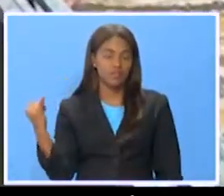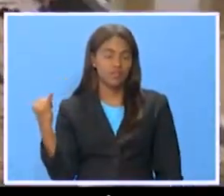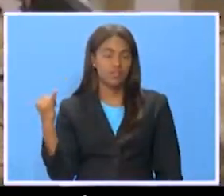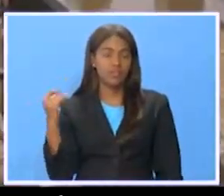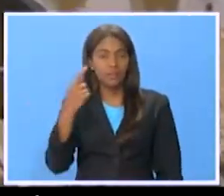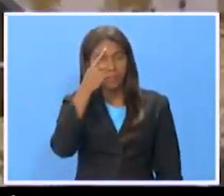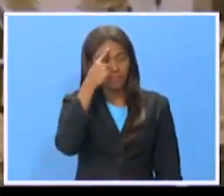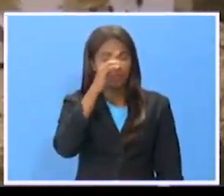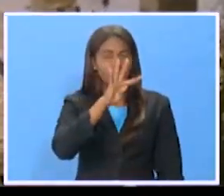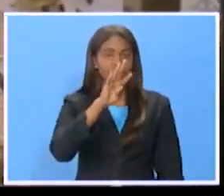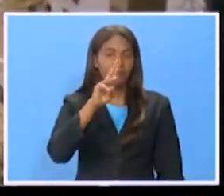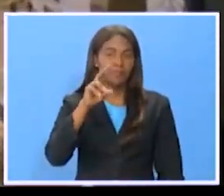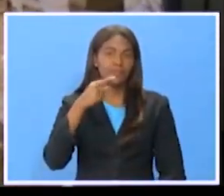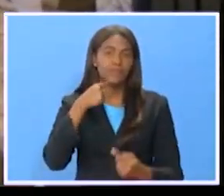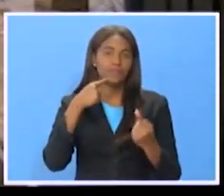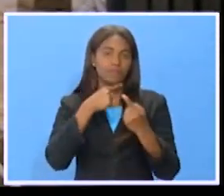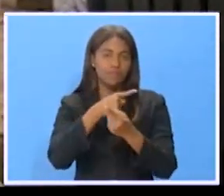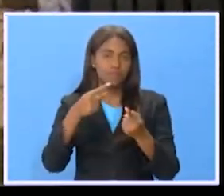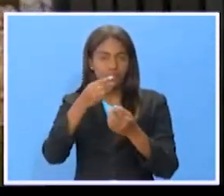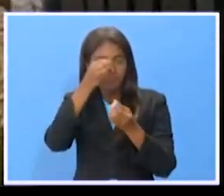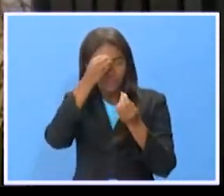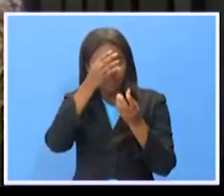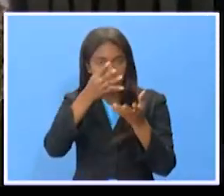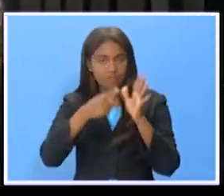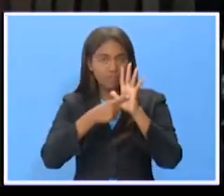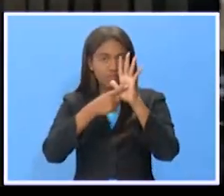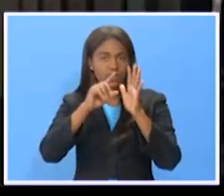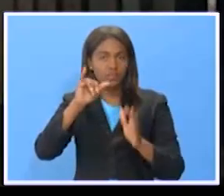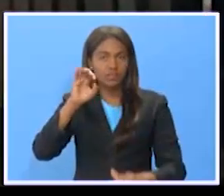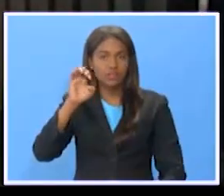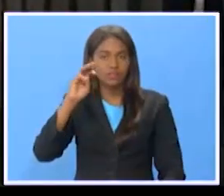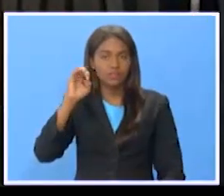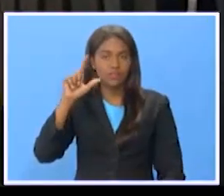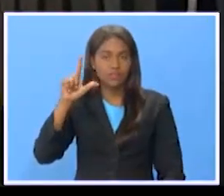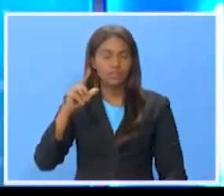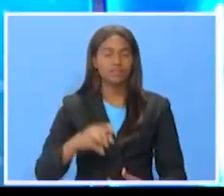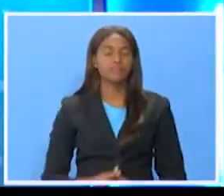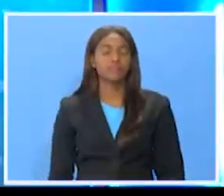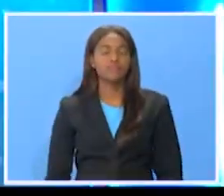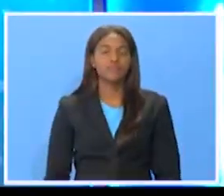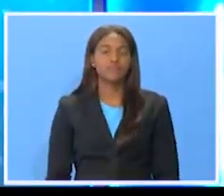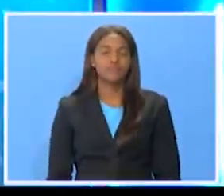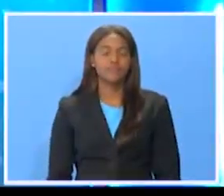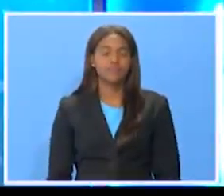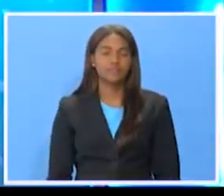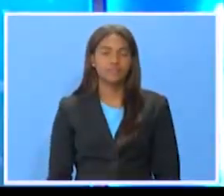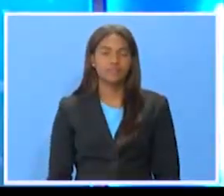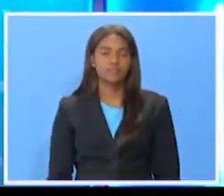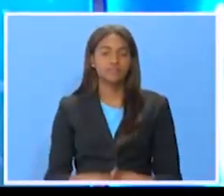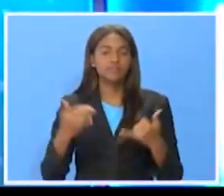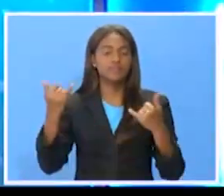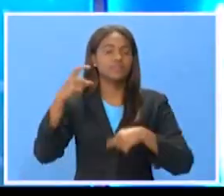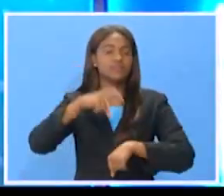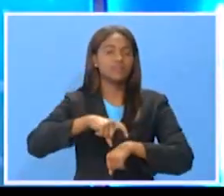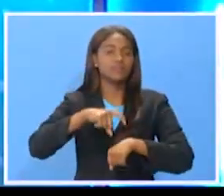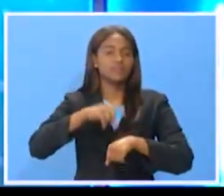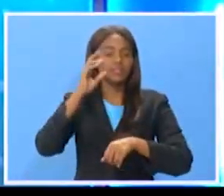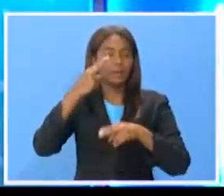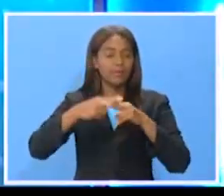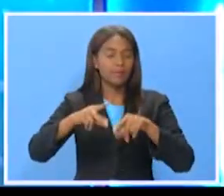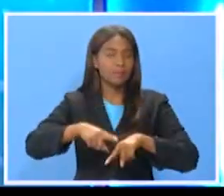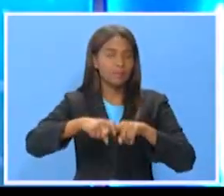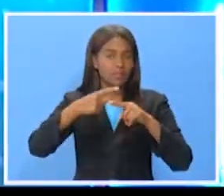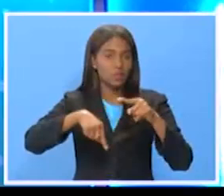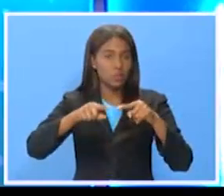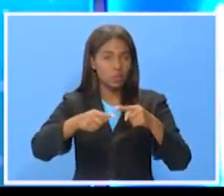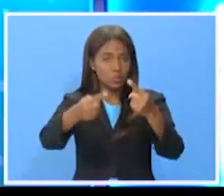para 4RD Noticias, José Manuel Rosario. Es momento, amigos, de irnos a una breve